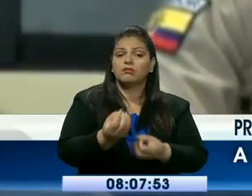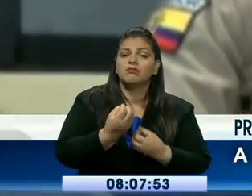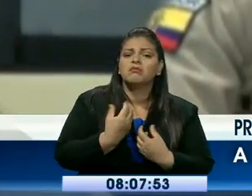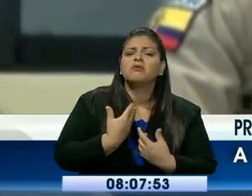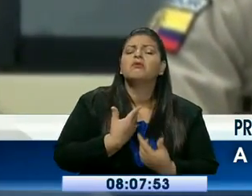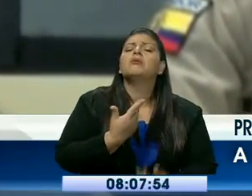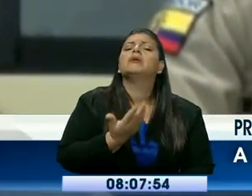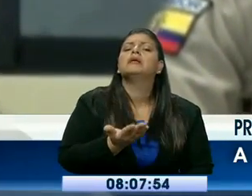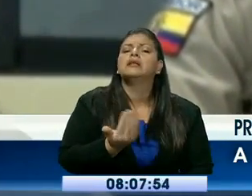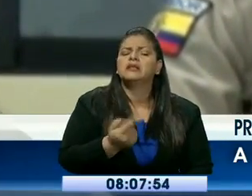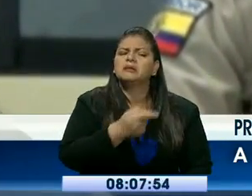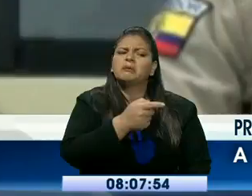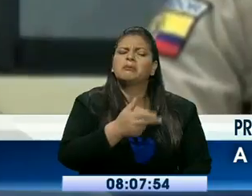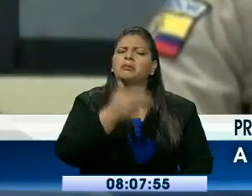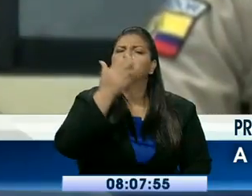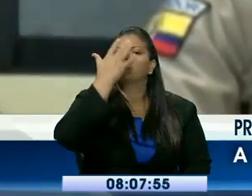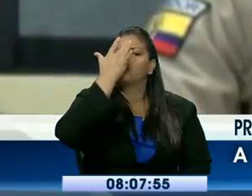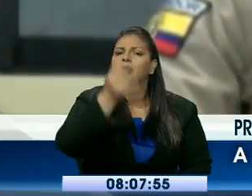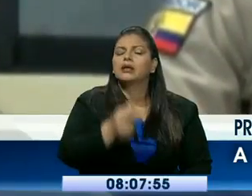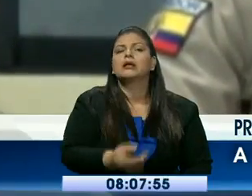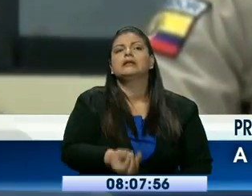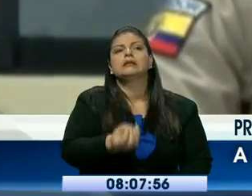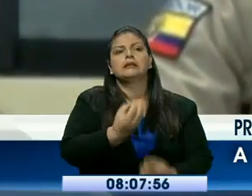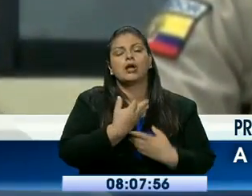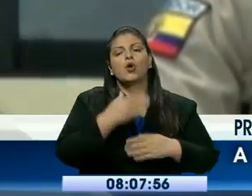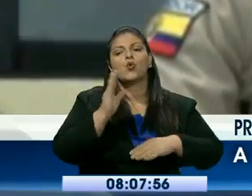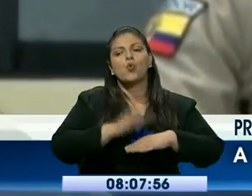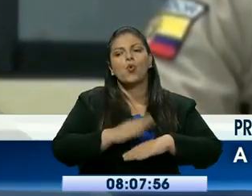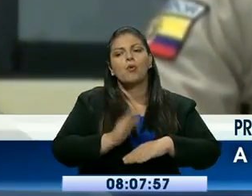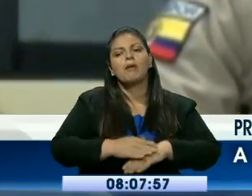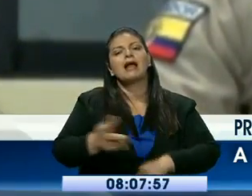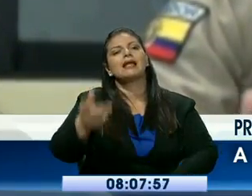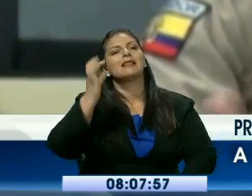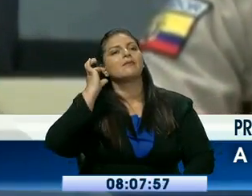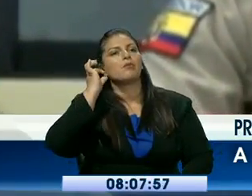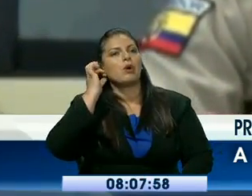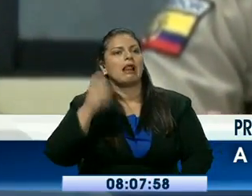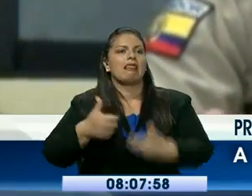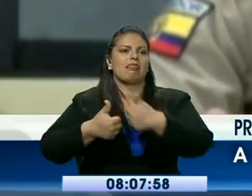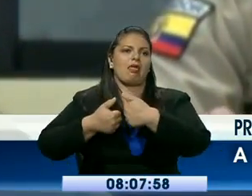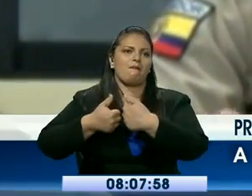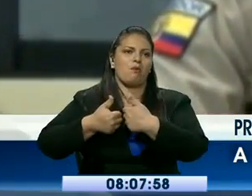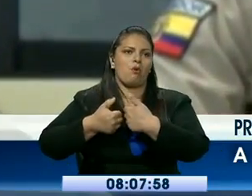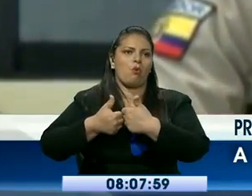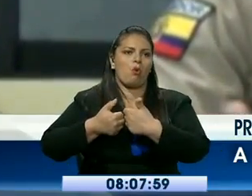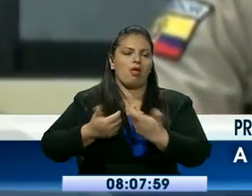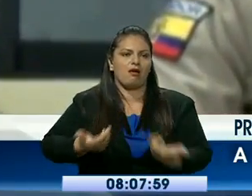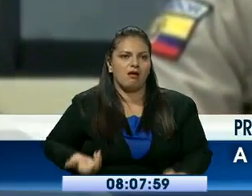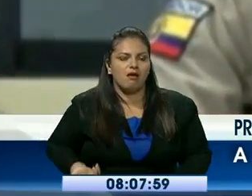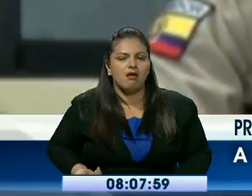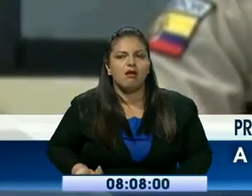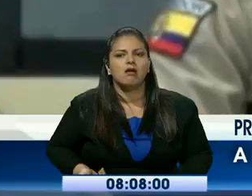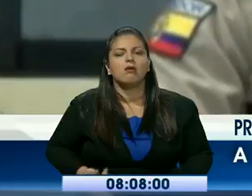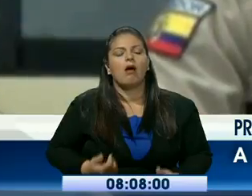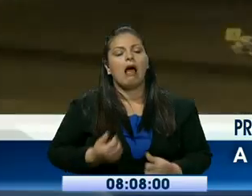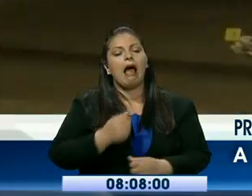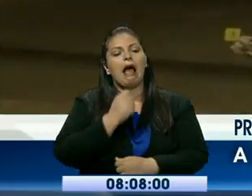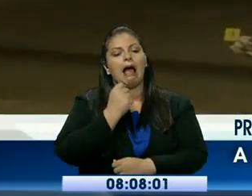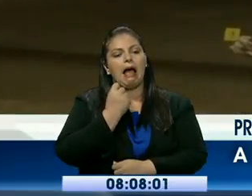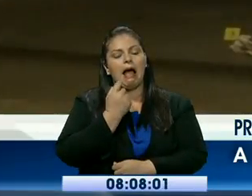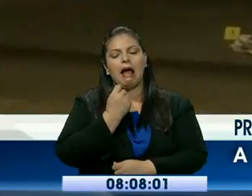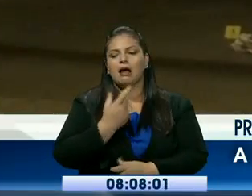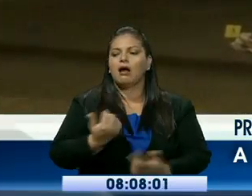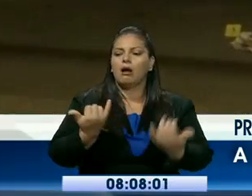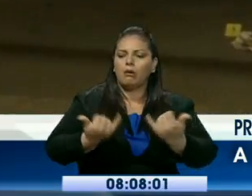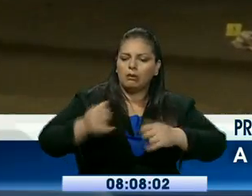por una situación de carácter sentimental. Todo esto está sometido a las investigaciones que corresponden. Hasta